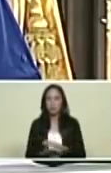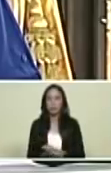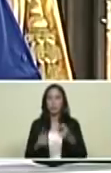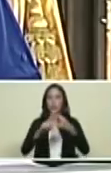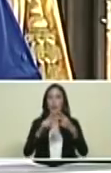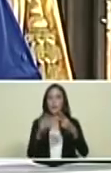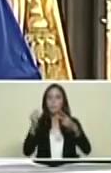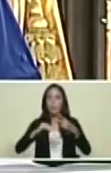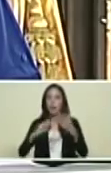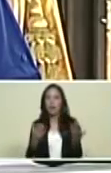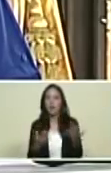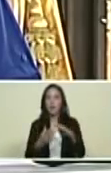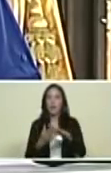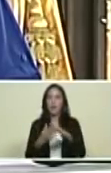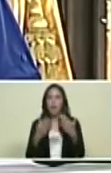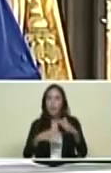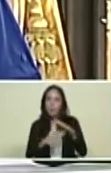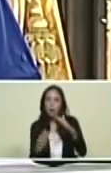primaria,